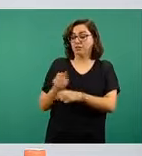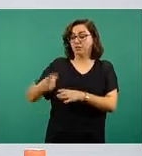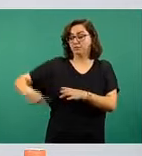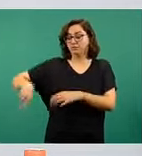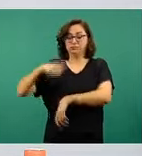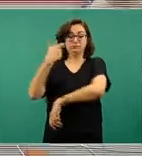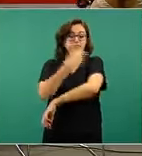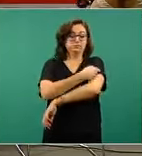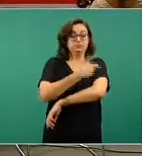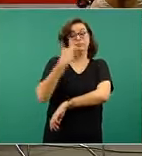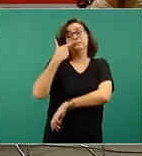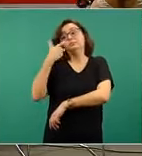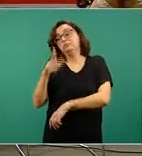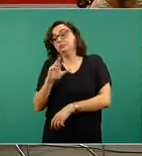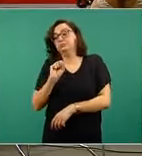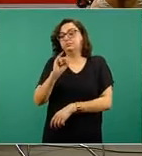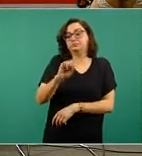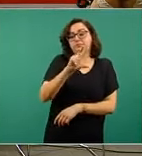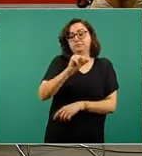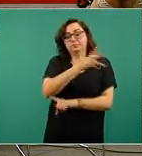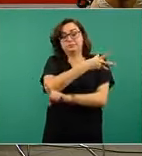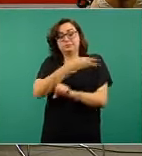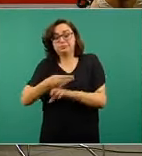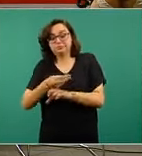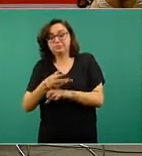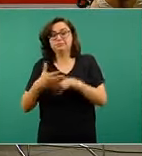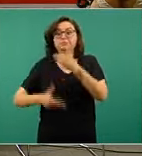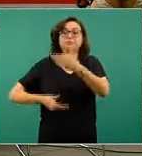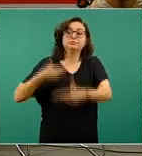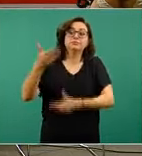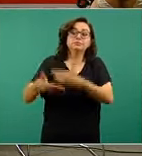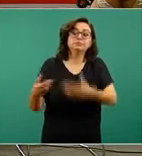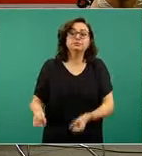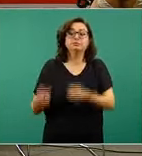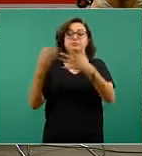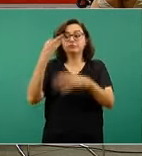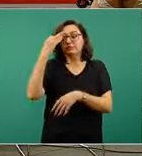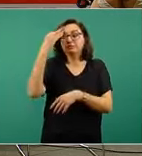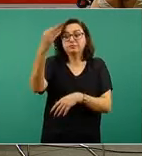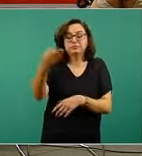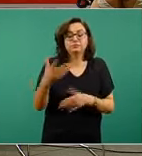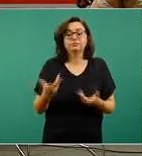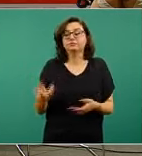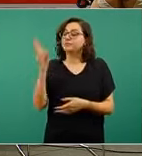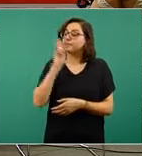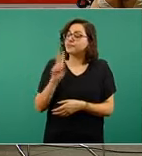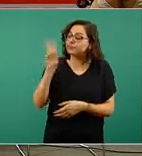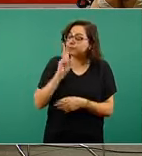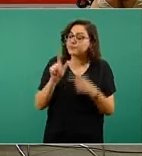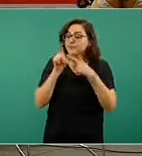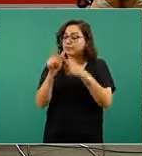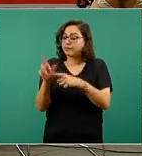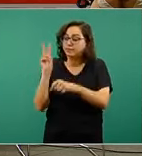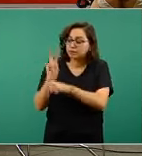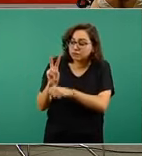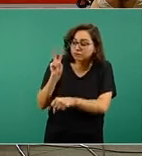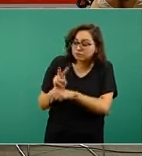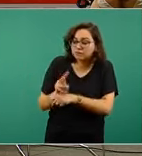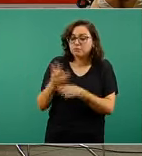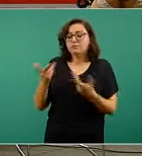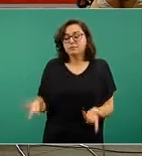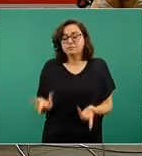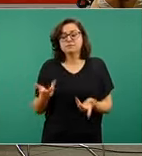duración de la protección que ejerce una vacuna sobre el hecho de que si una persona se contagia no